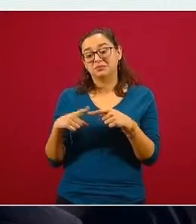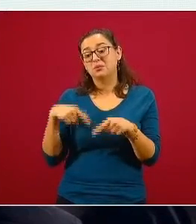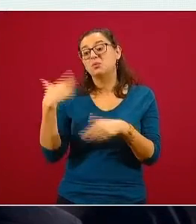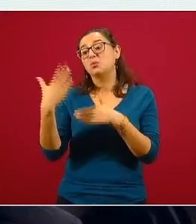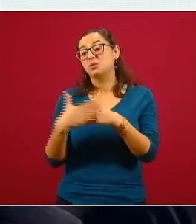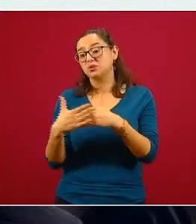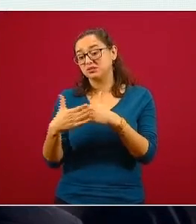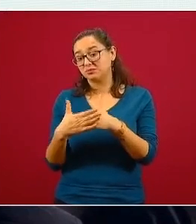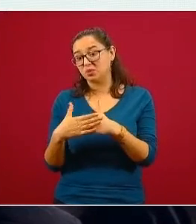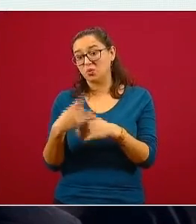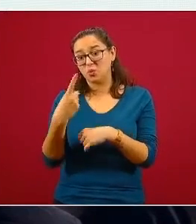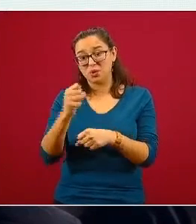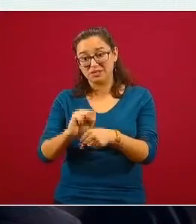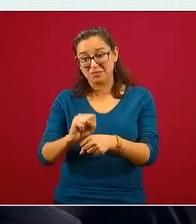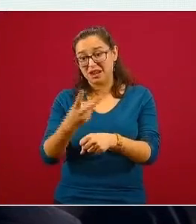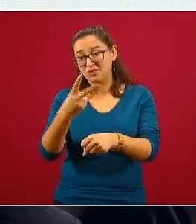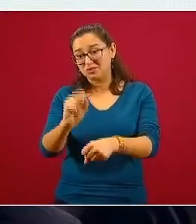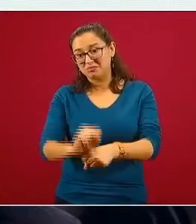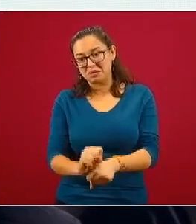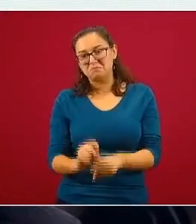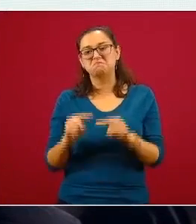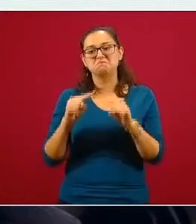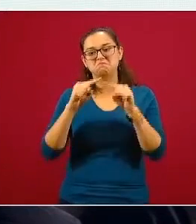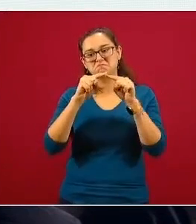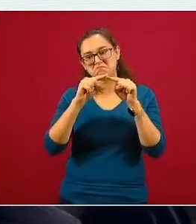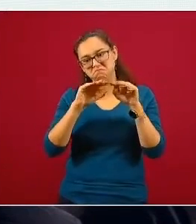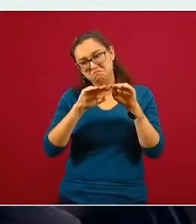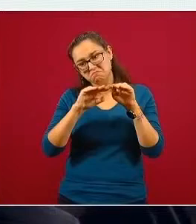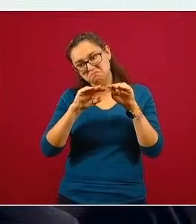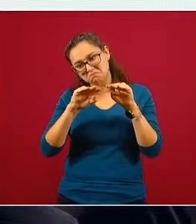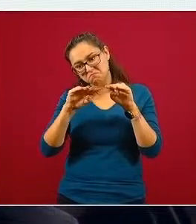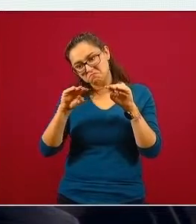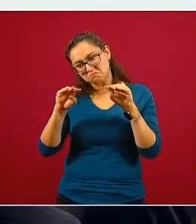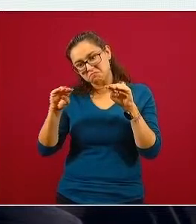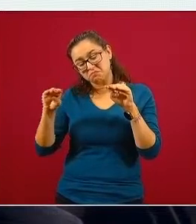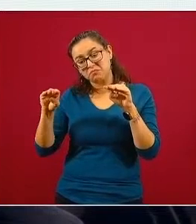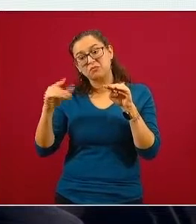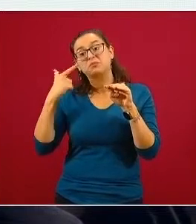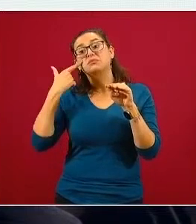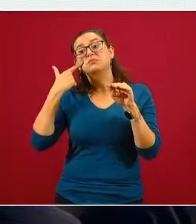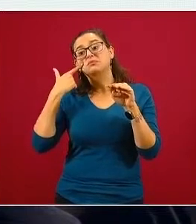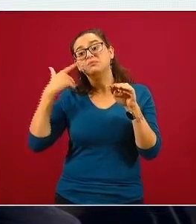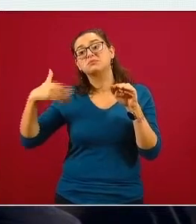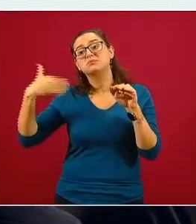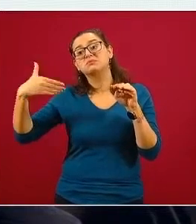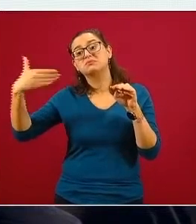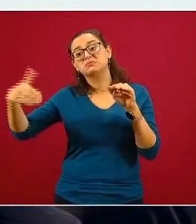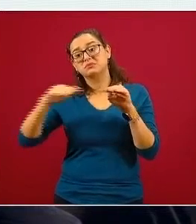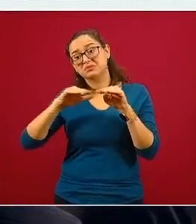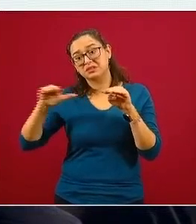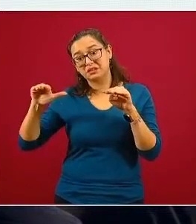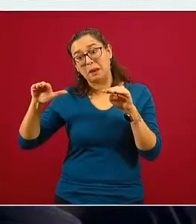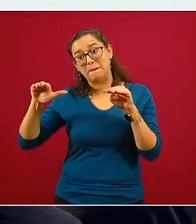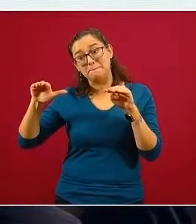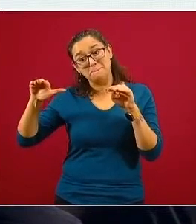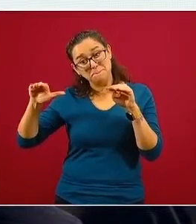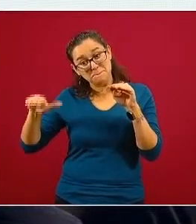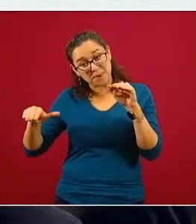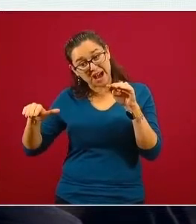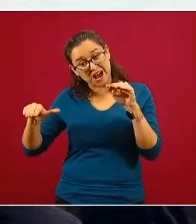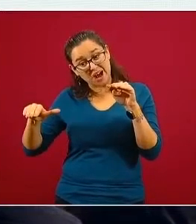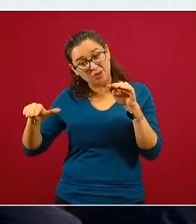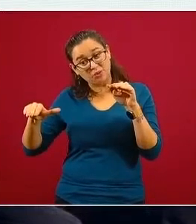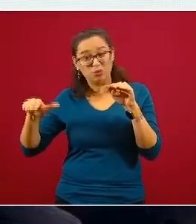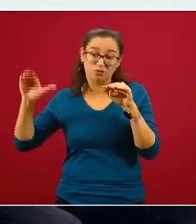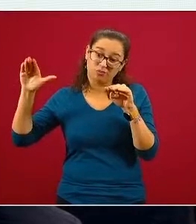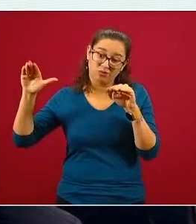la semana más bien se convierta en una meseta, y tendríamos que ver si en la siguiente semana pudieran alcanzar